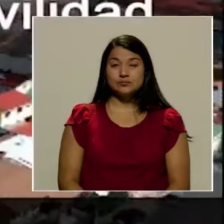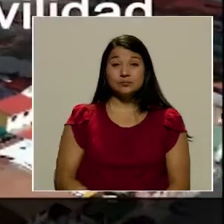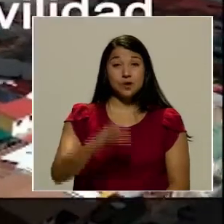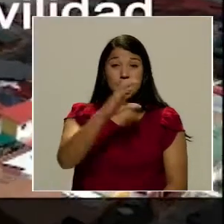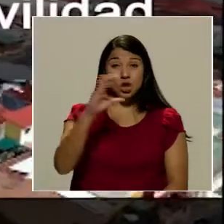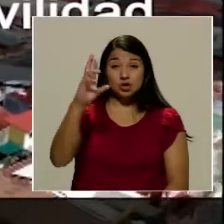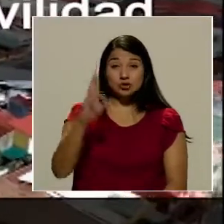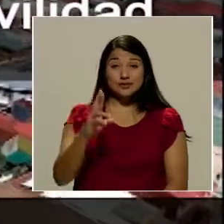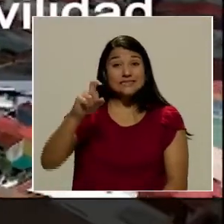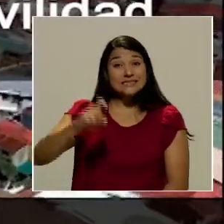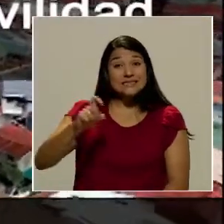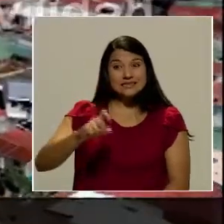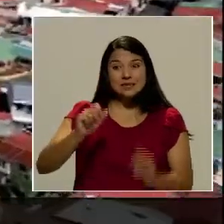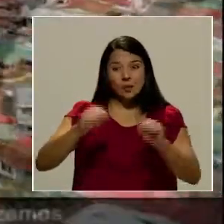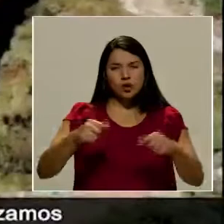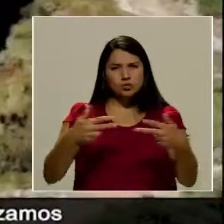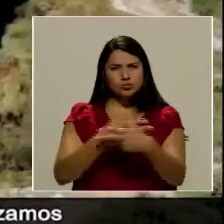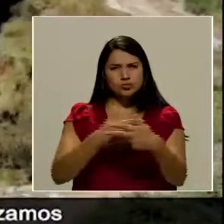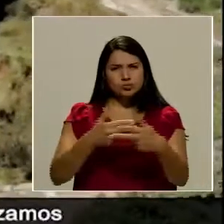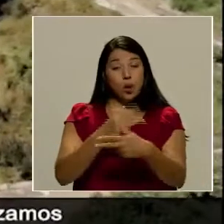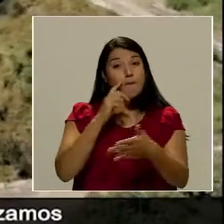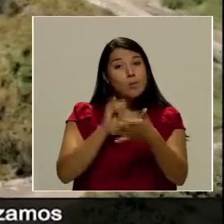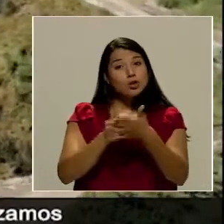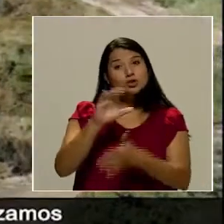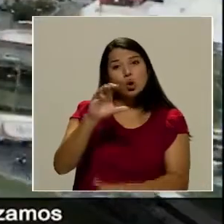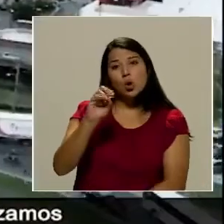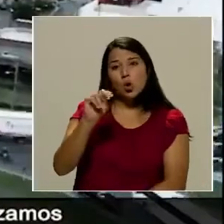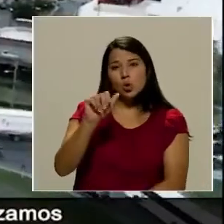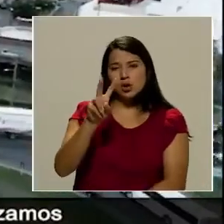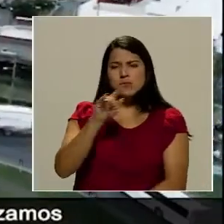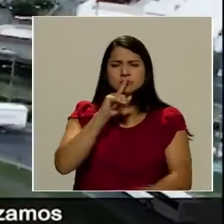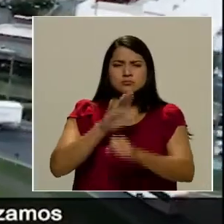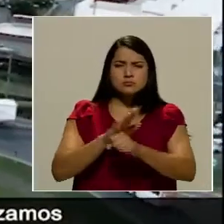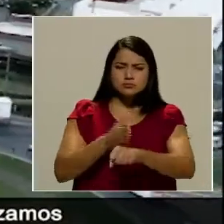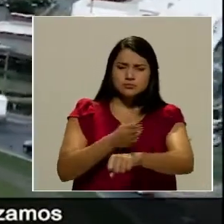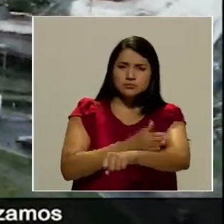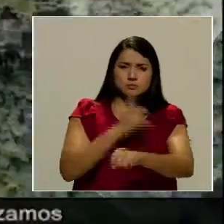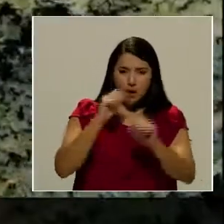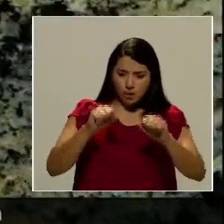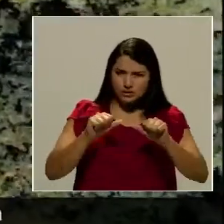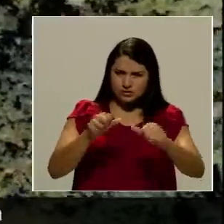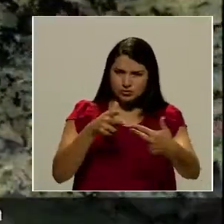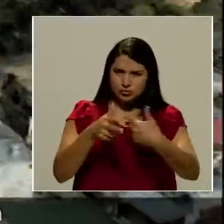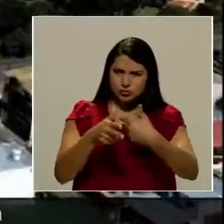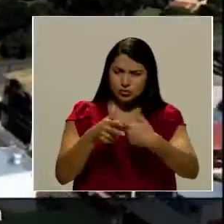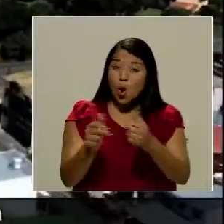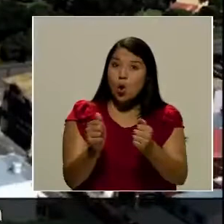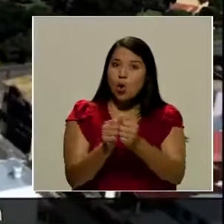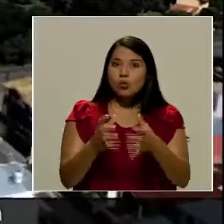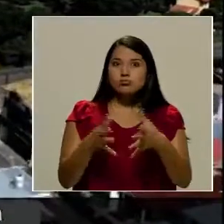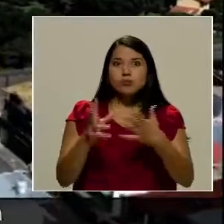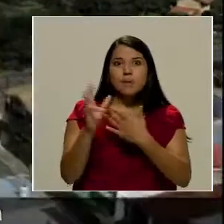Costa Rica necesita movilidad. Por eso en CONAVI nos comprometemos y avanzamos para mantenernos en movimiento con grandes proyectos